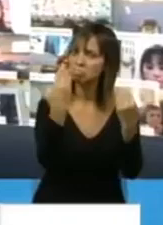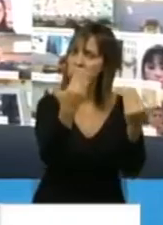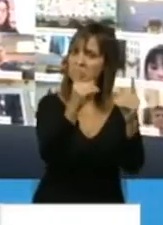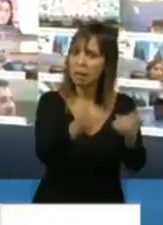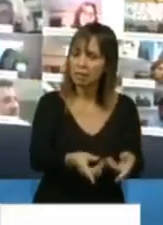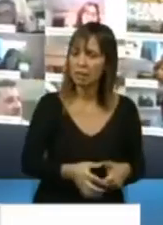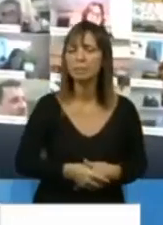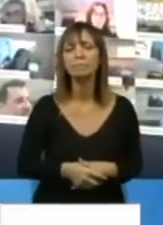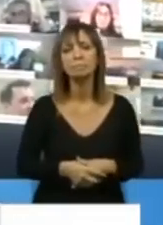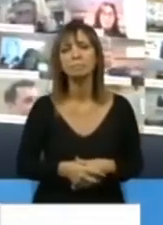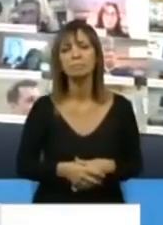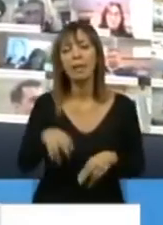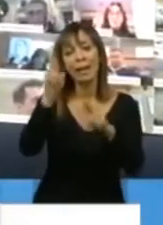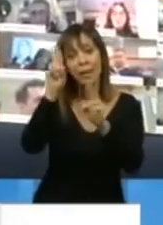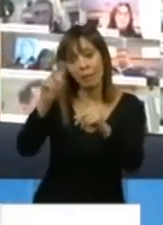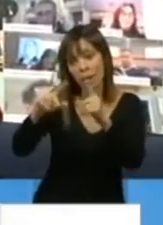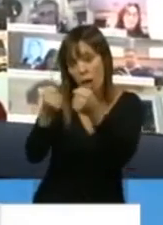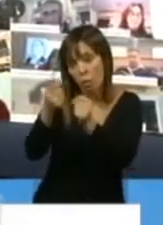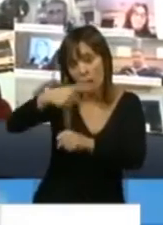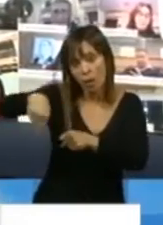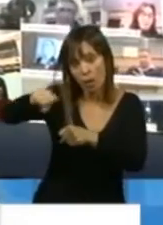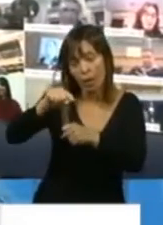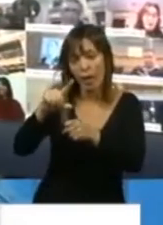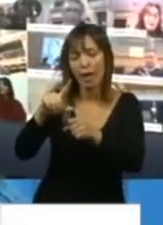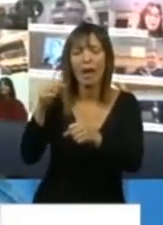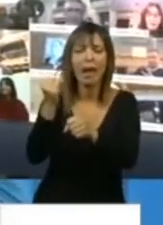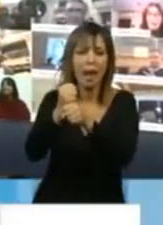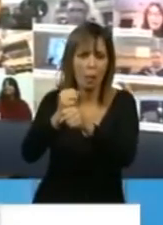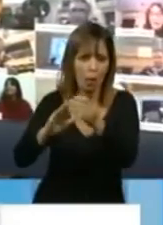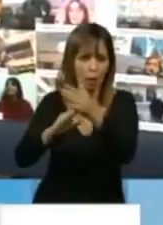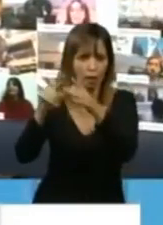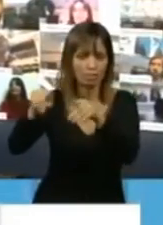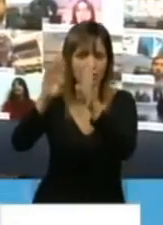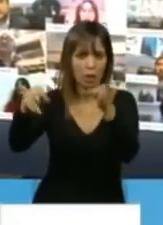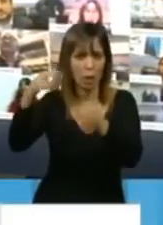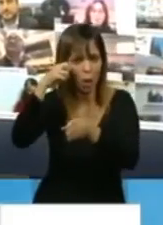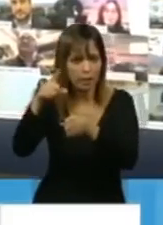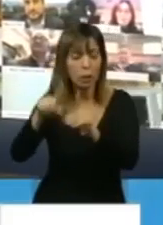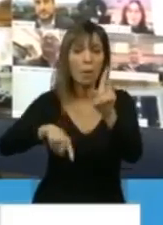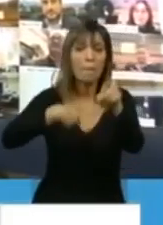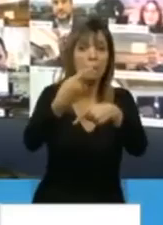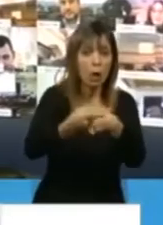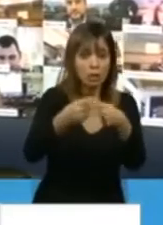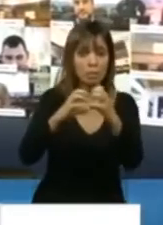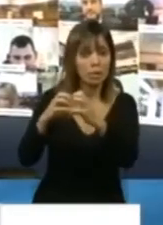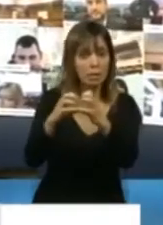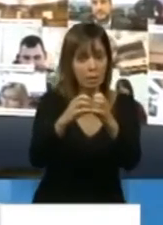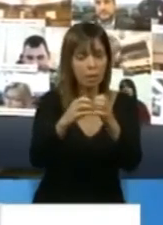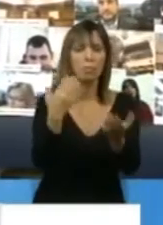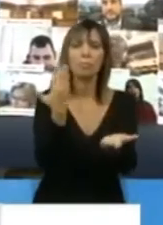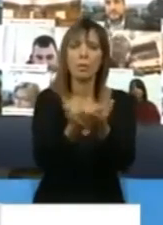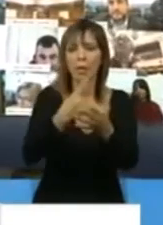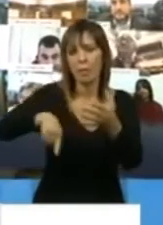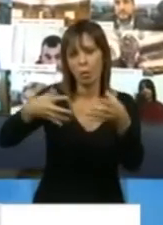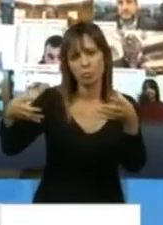los acuerdos de labor parlamentaria en el próximo tratamiento vamos a proponer con otros colegas